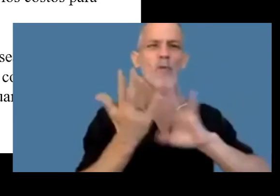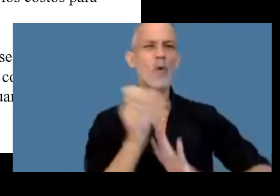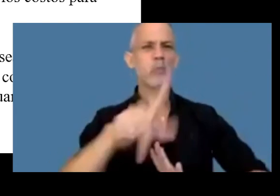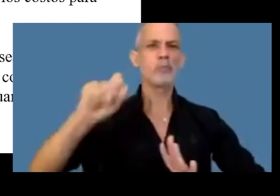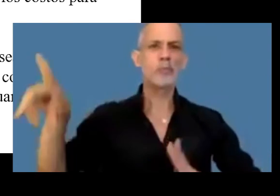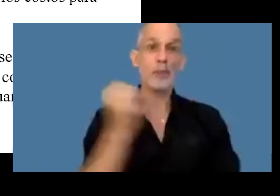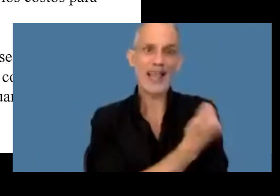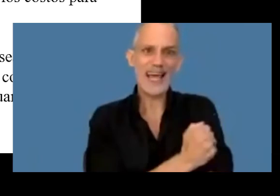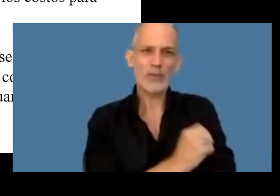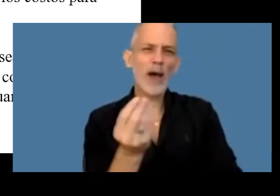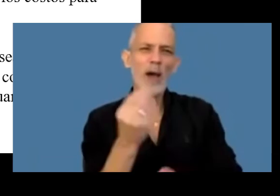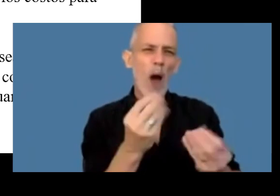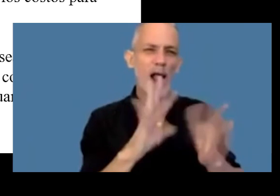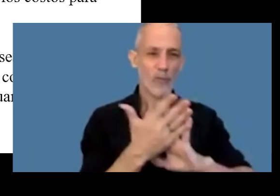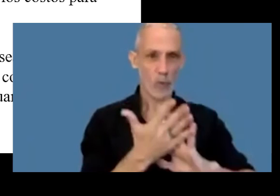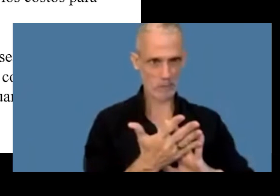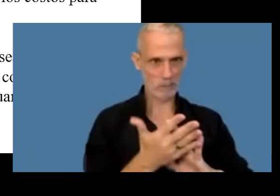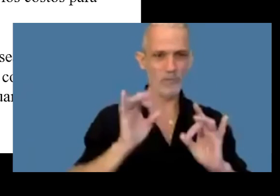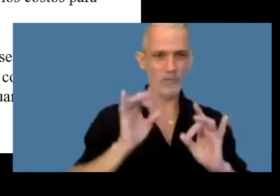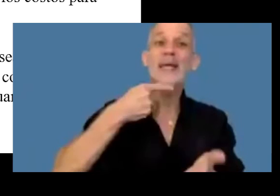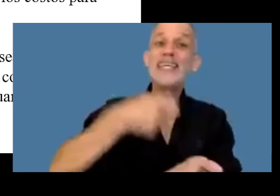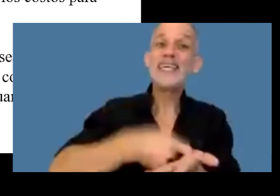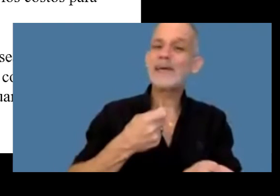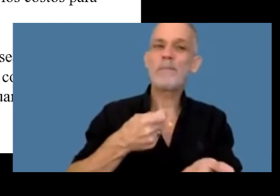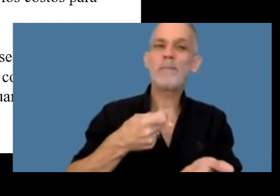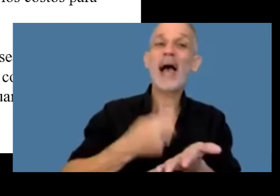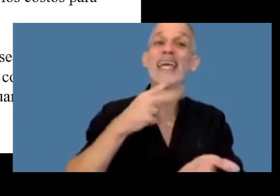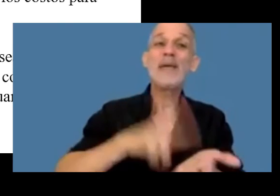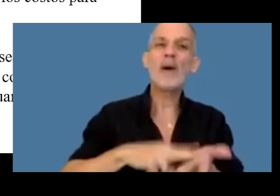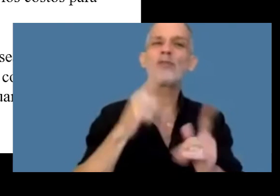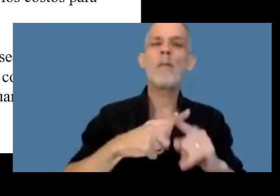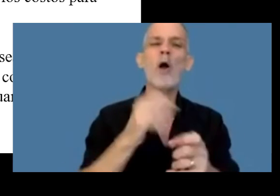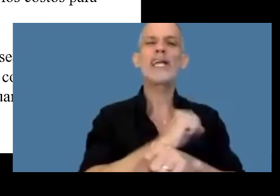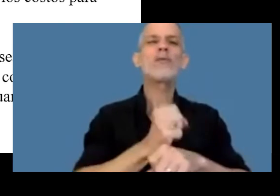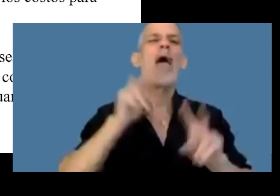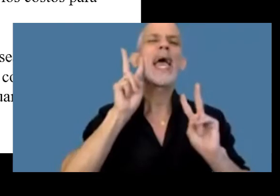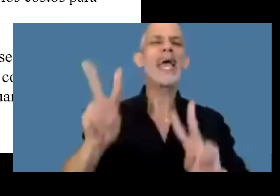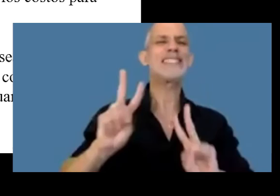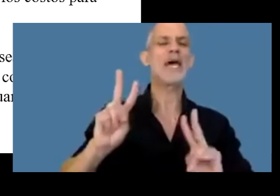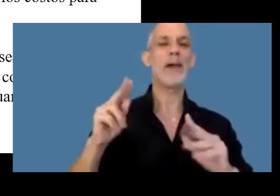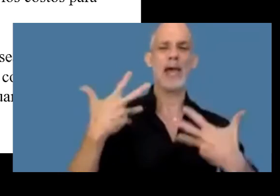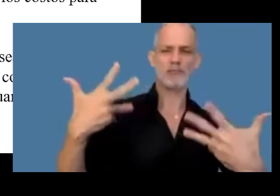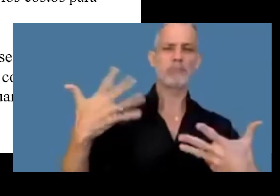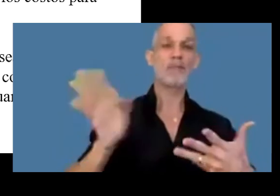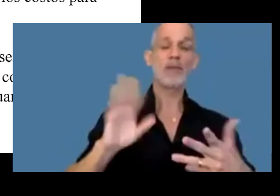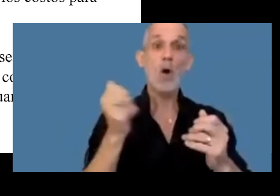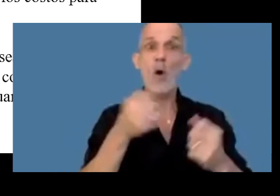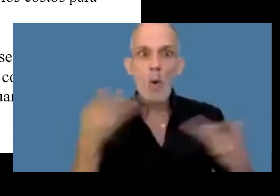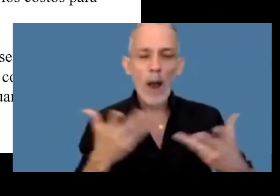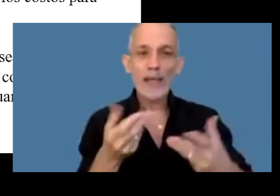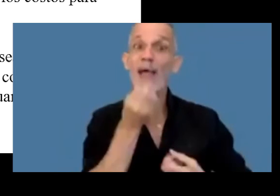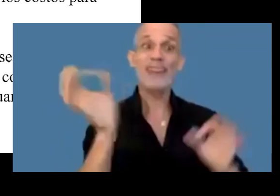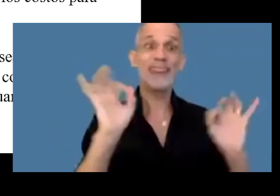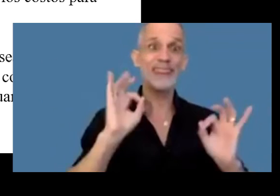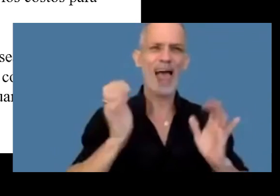tatuaje. Solamente pagan impuesto por el tatuaje visible. Sin embargo, cualquier tatuaje que no se declare